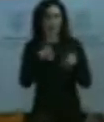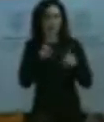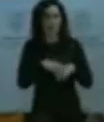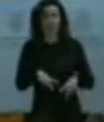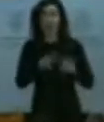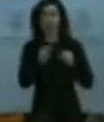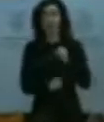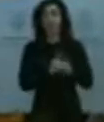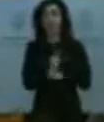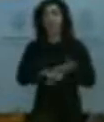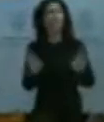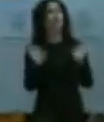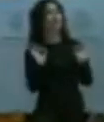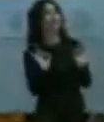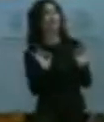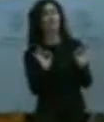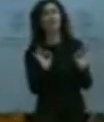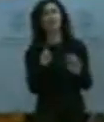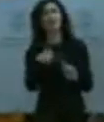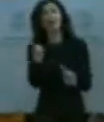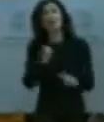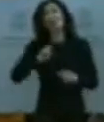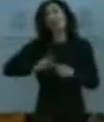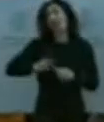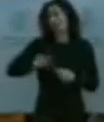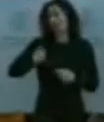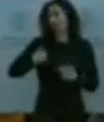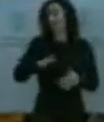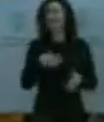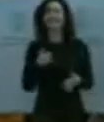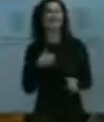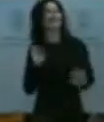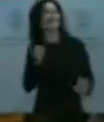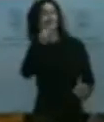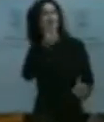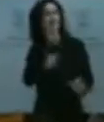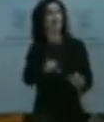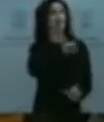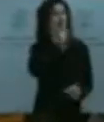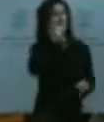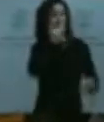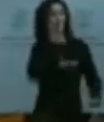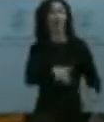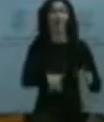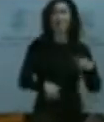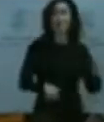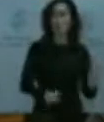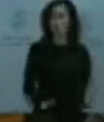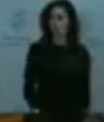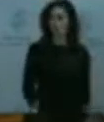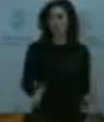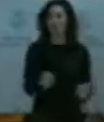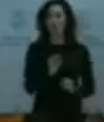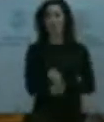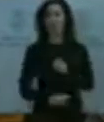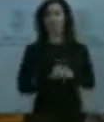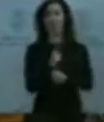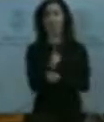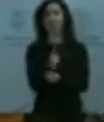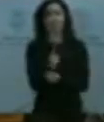detrás, que tire, señora consejera. Es más, estoy seguro de que esta legislatura, a la que le queda menos de un año, finalizará sin